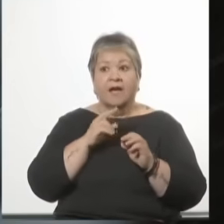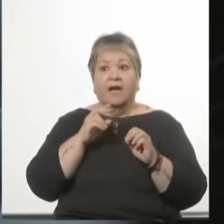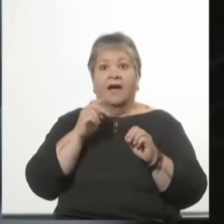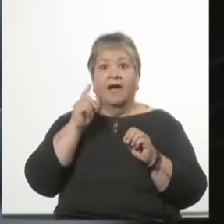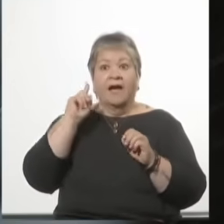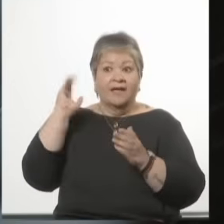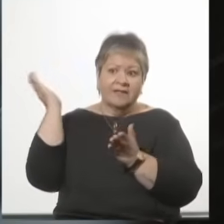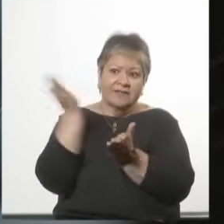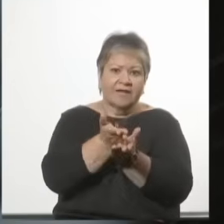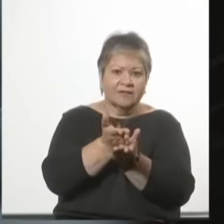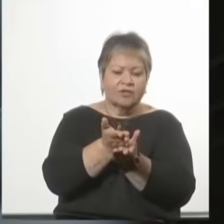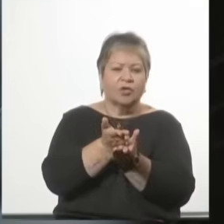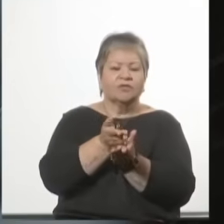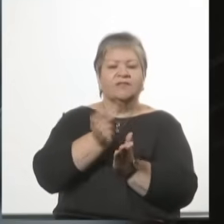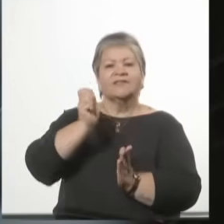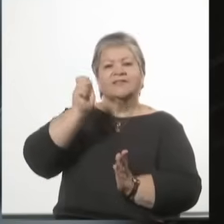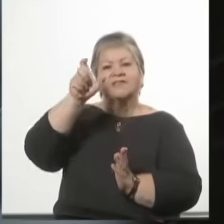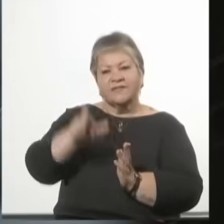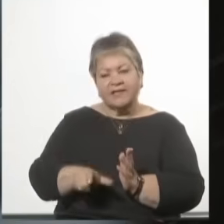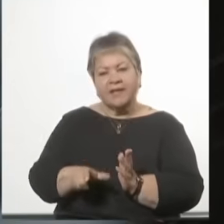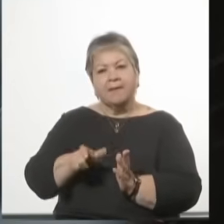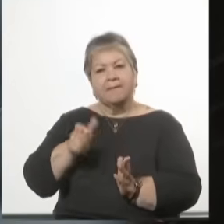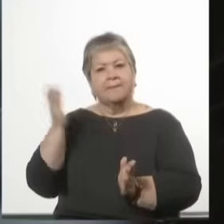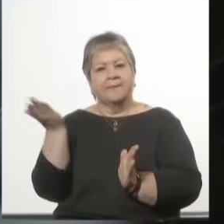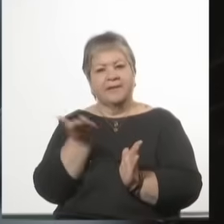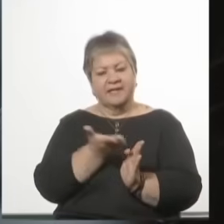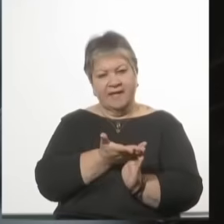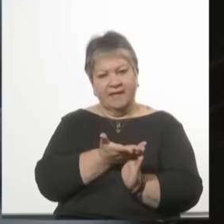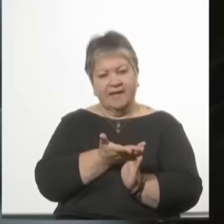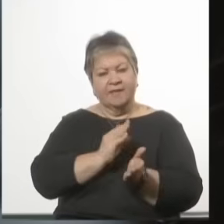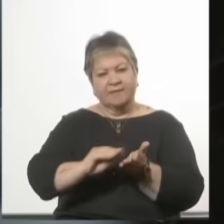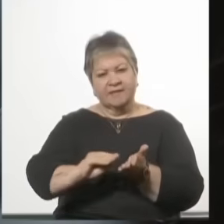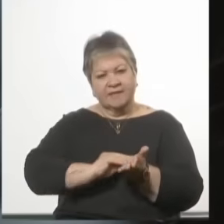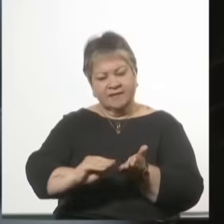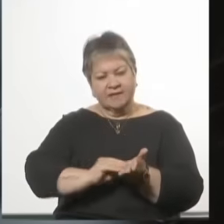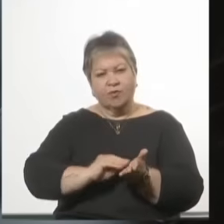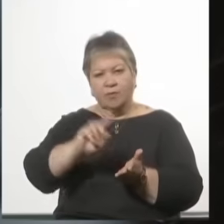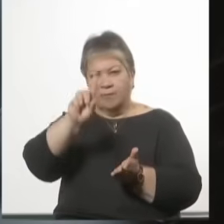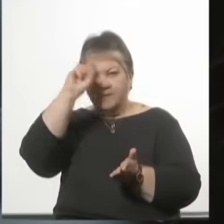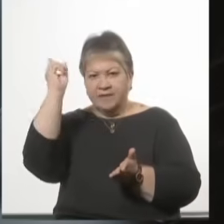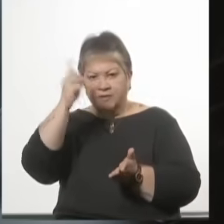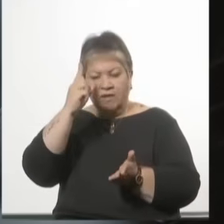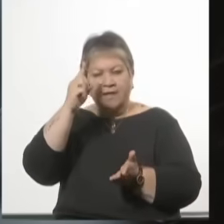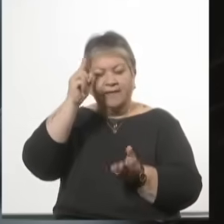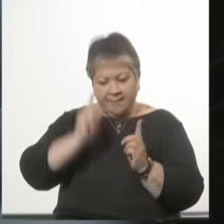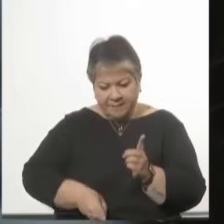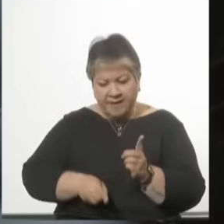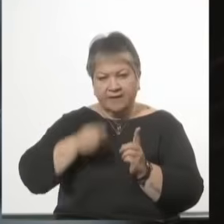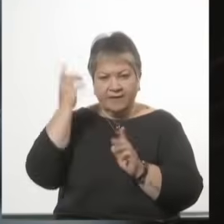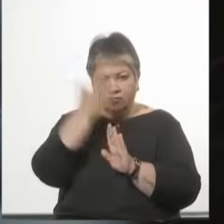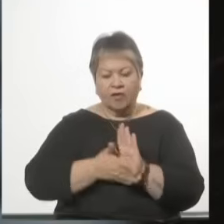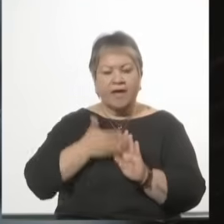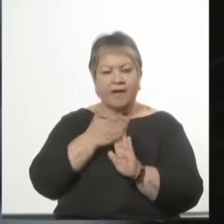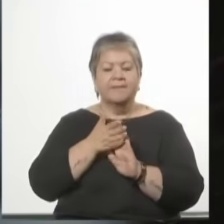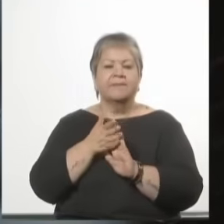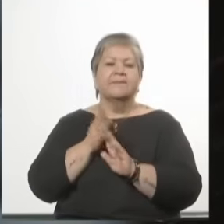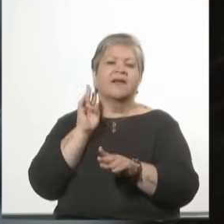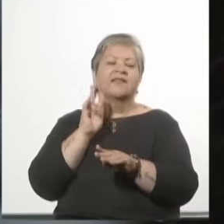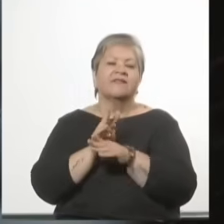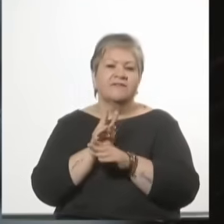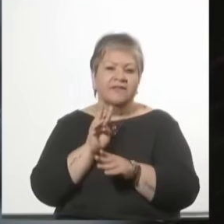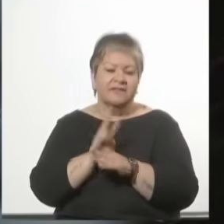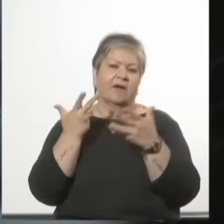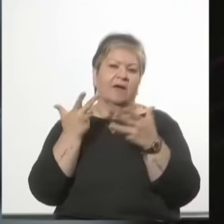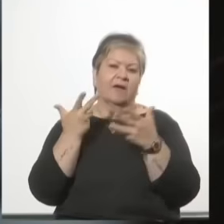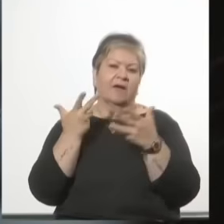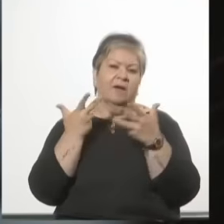acciones civiles, penales y administrativas pertinentes en el ámbito nacional e internacional para la protección, defensa y eventual